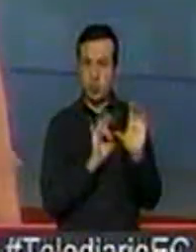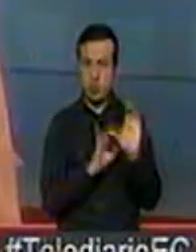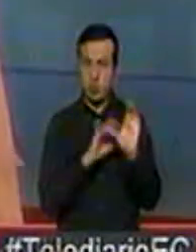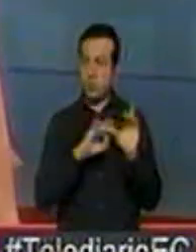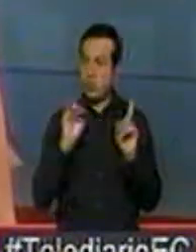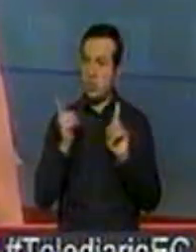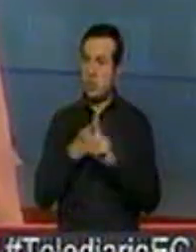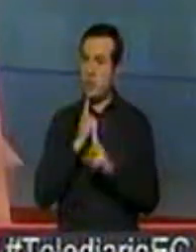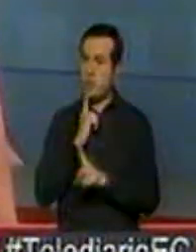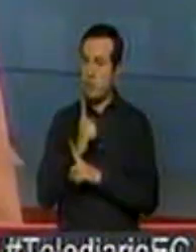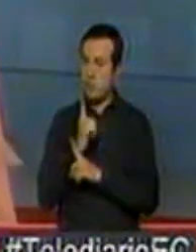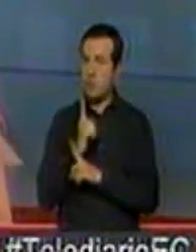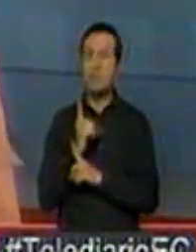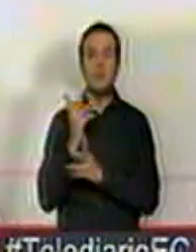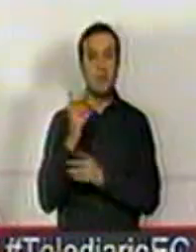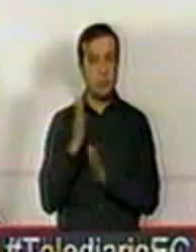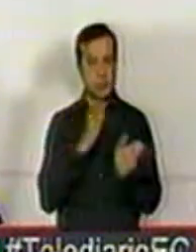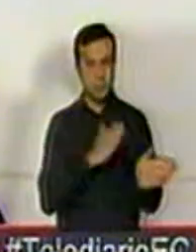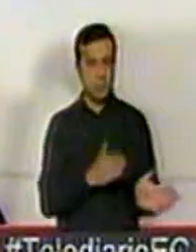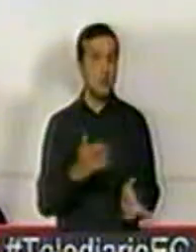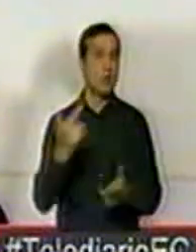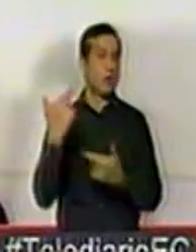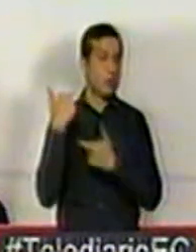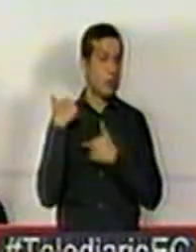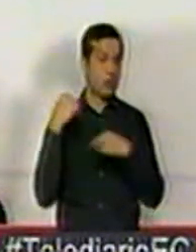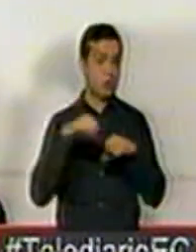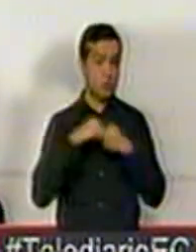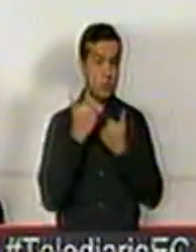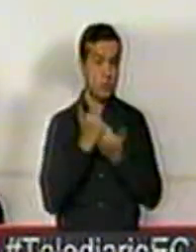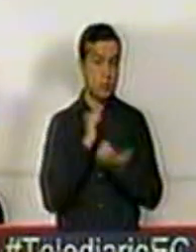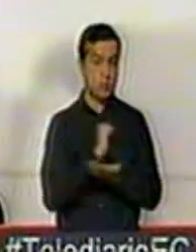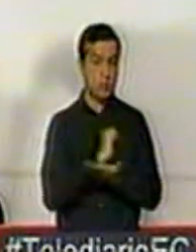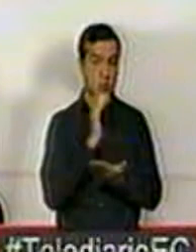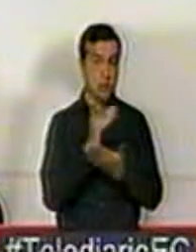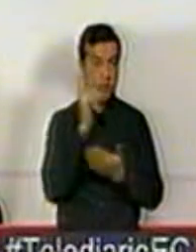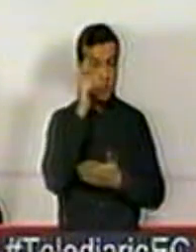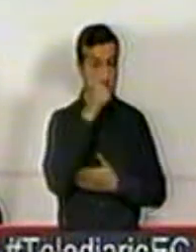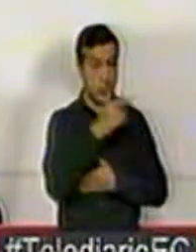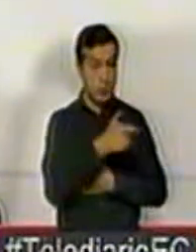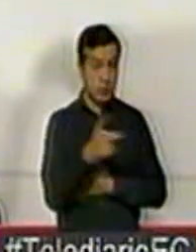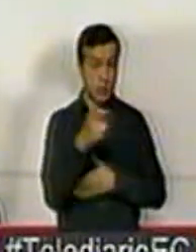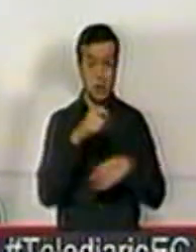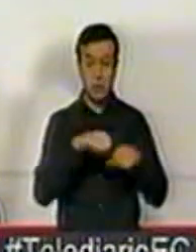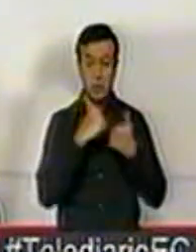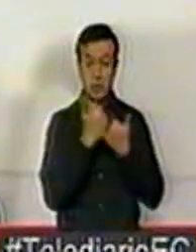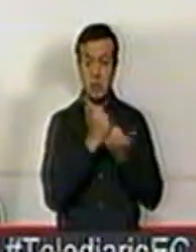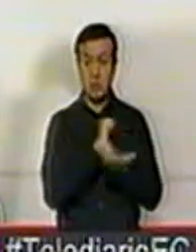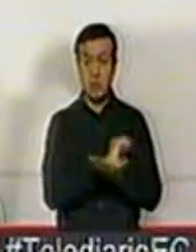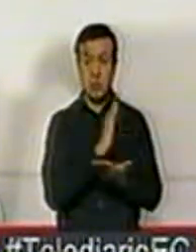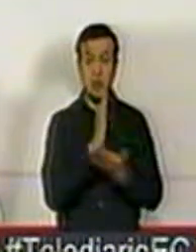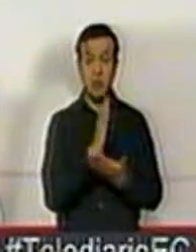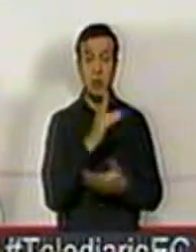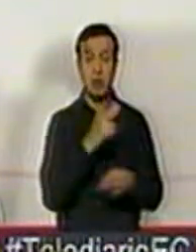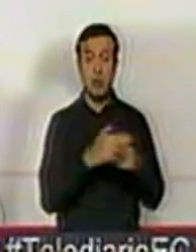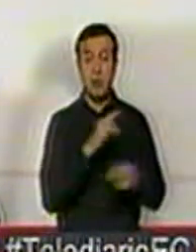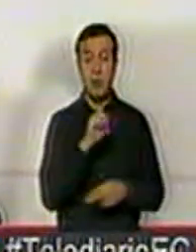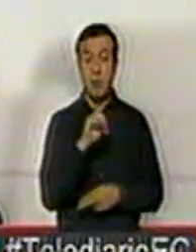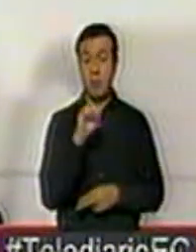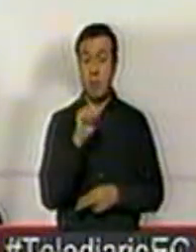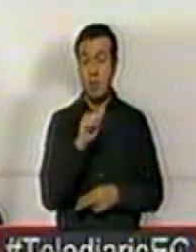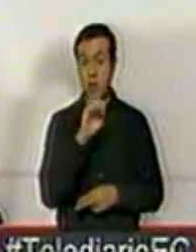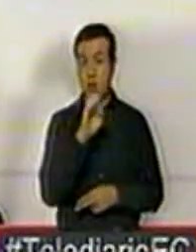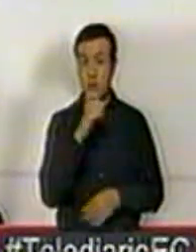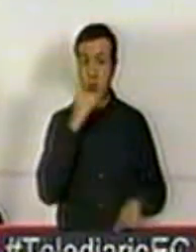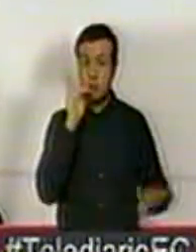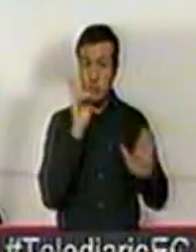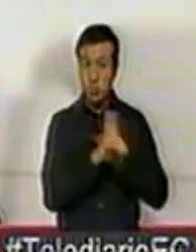Empecemos por el primero. Es una facultad que tiene la Asamblea Nacional de fiscalizar. La asambleísta Mae Montaño ha presentado este juicio contra